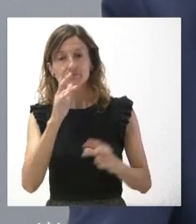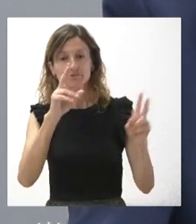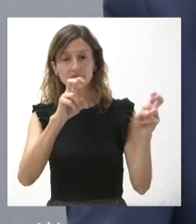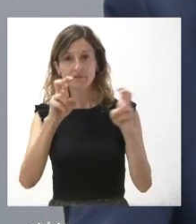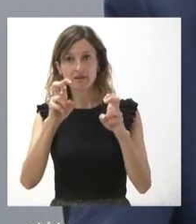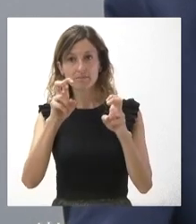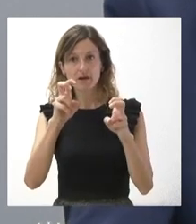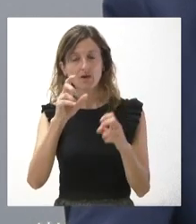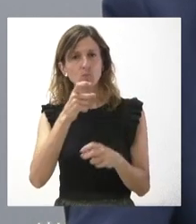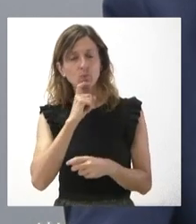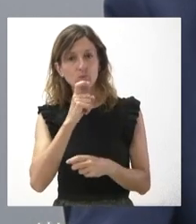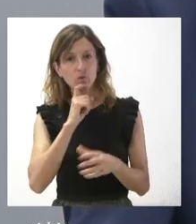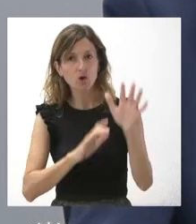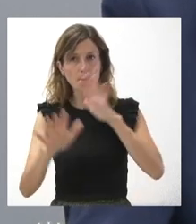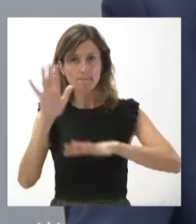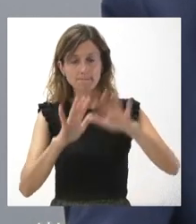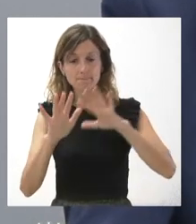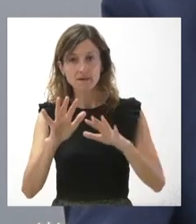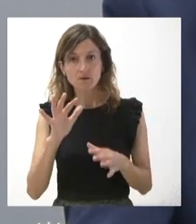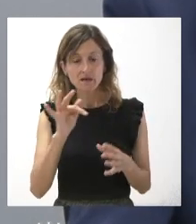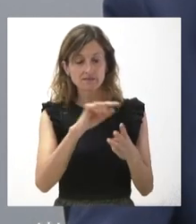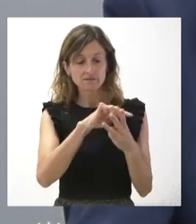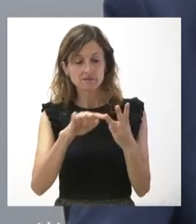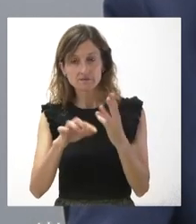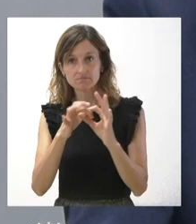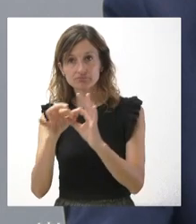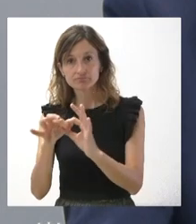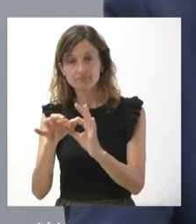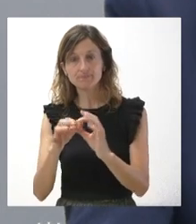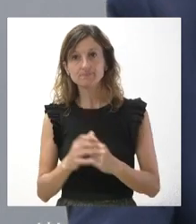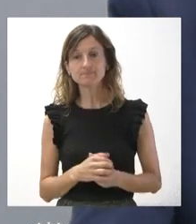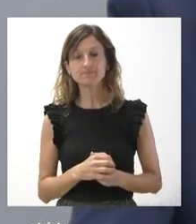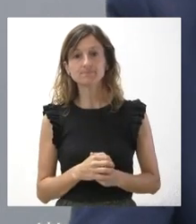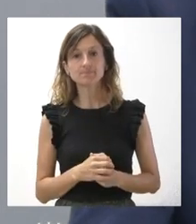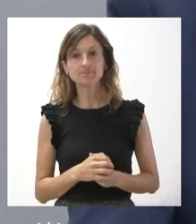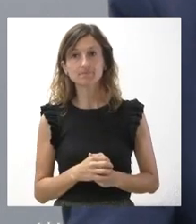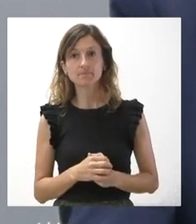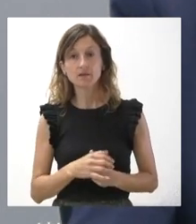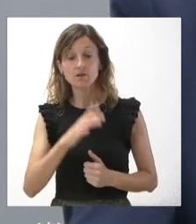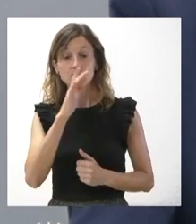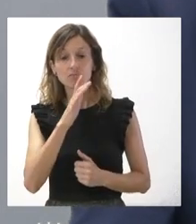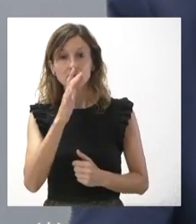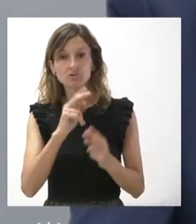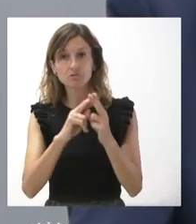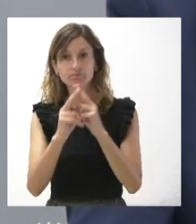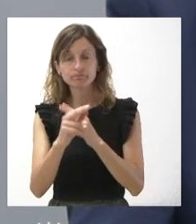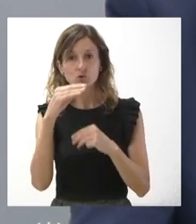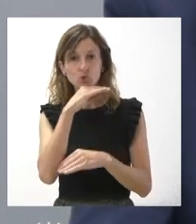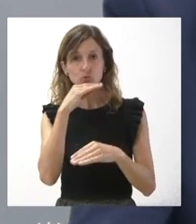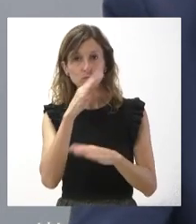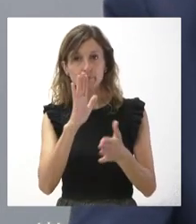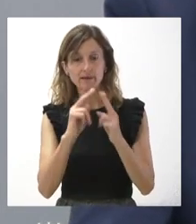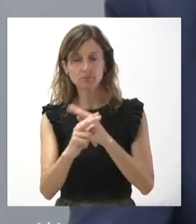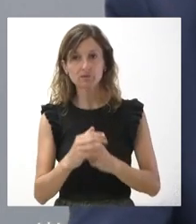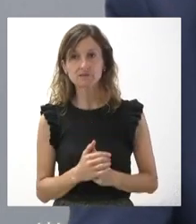una mayor complejidad y, unidas las tres circunstancias, hacen que lo resolvamos en torno a octubre.